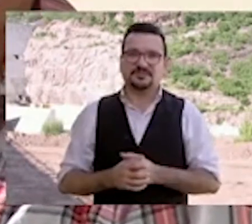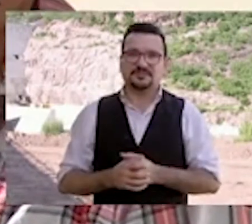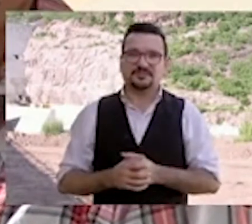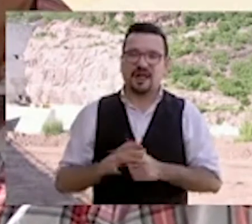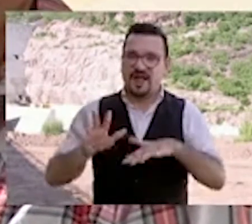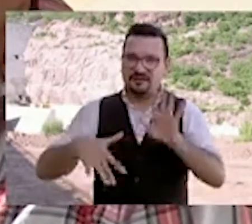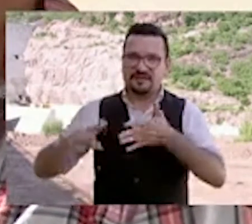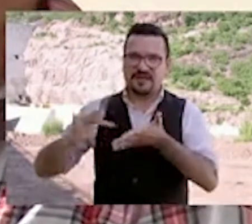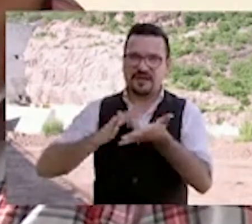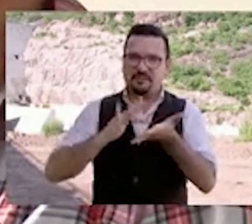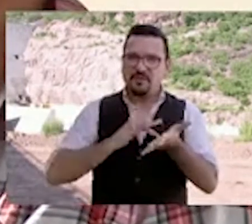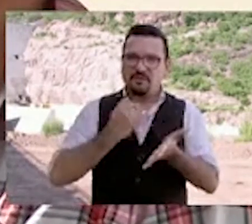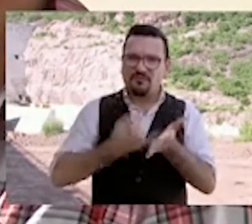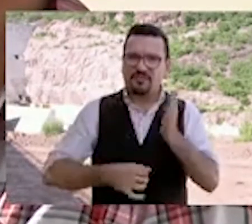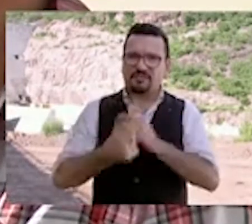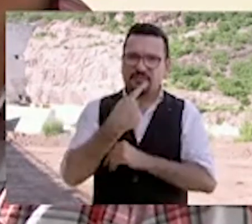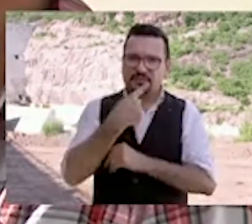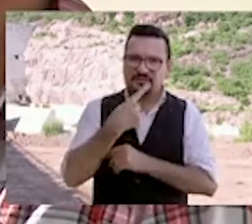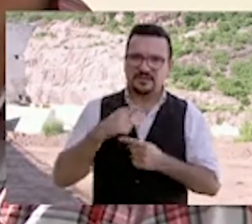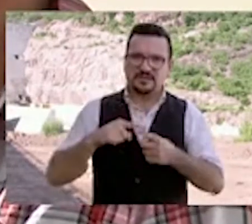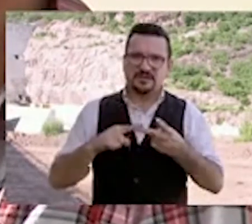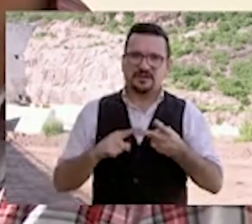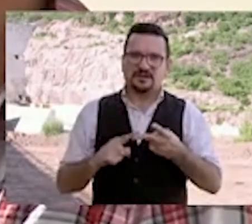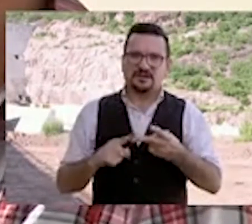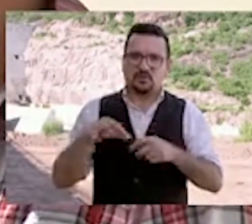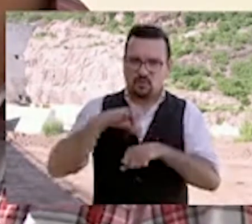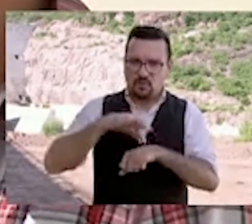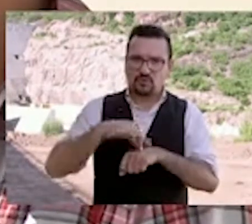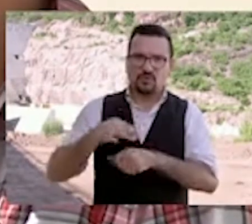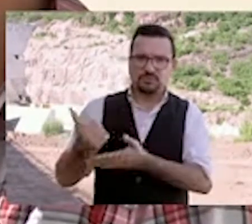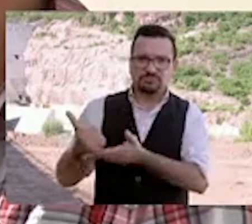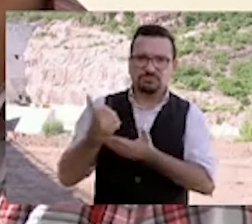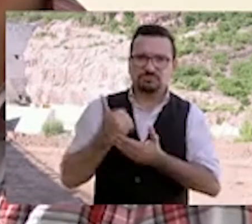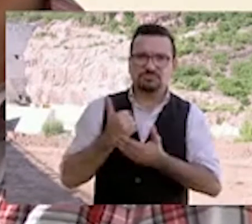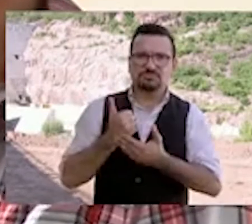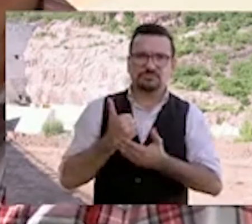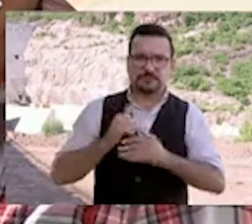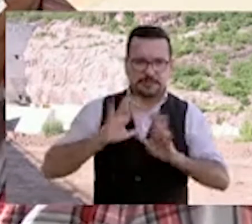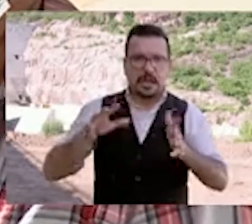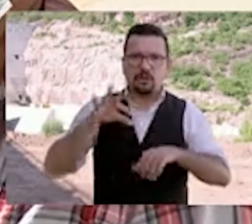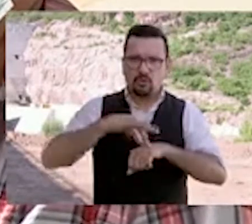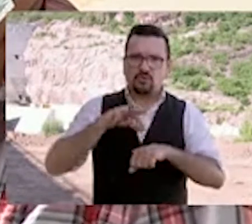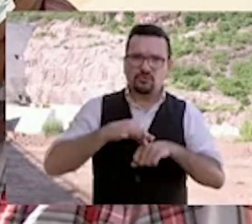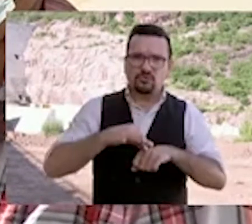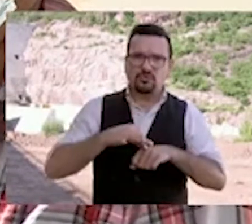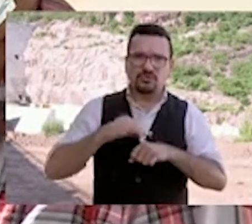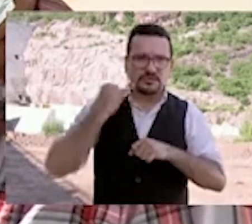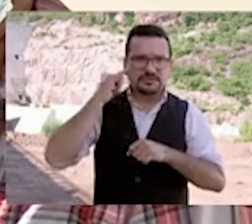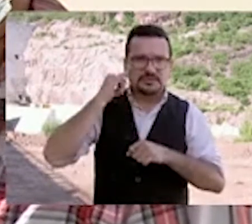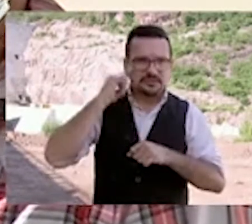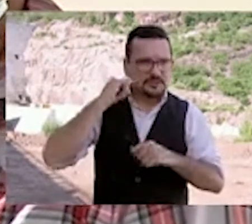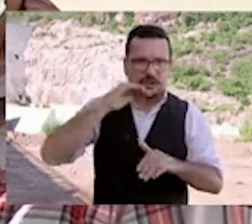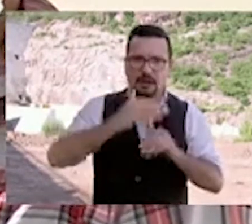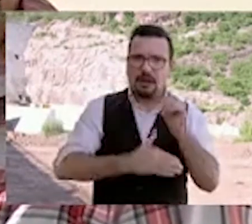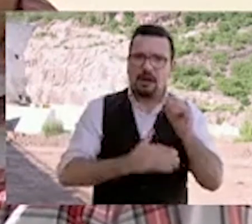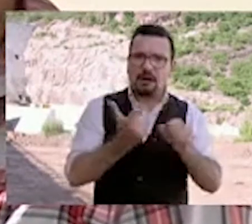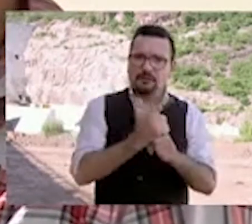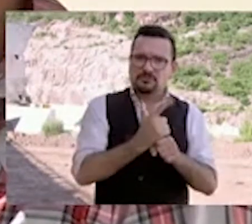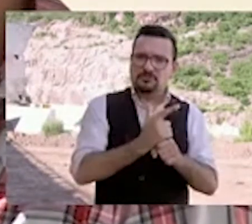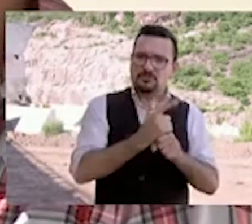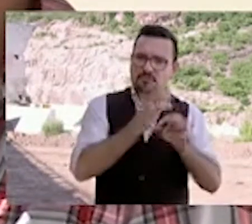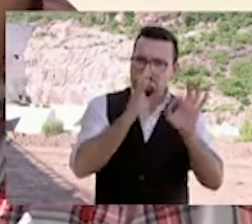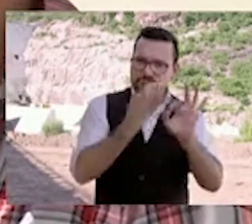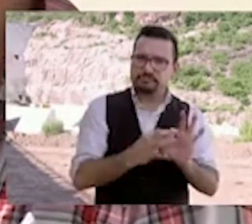apoyo de medicinas, doctores que han terminado su carrera especializado. Creo que es un tema